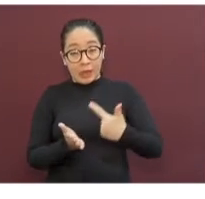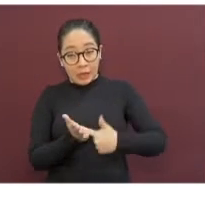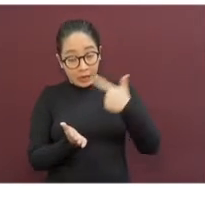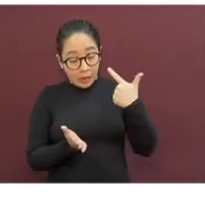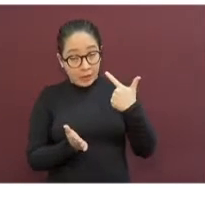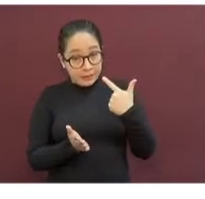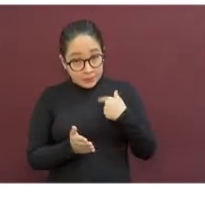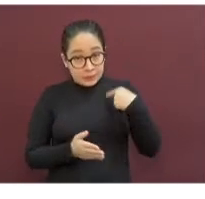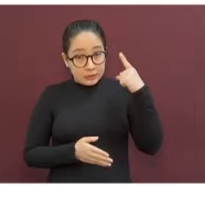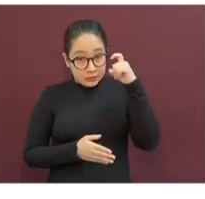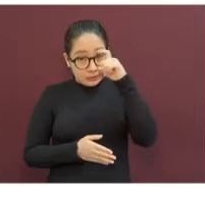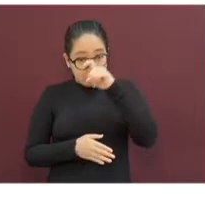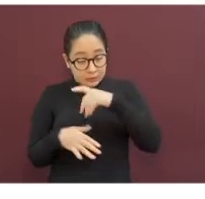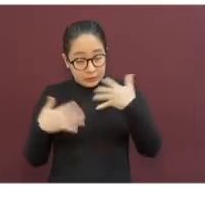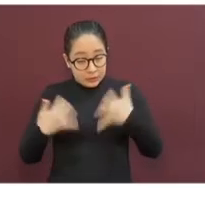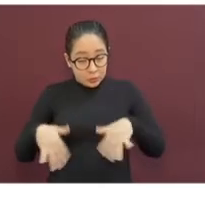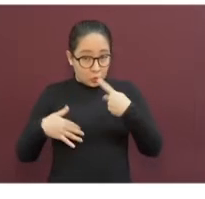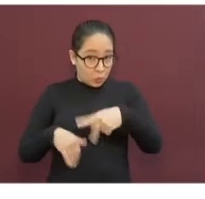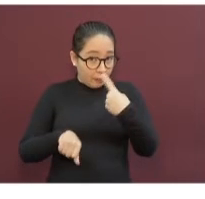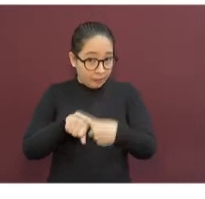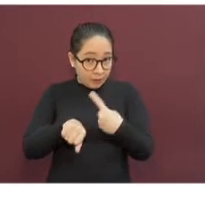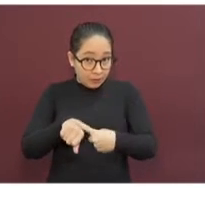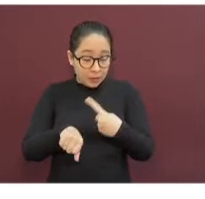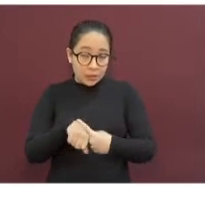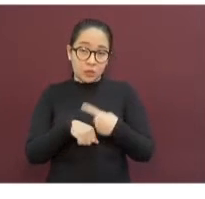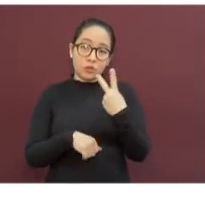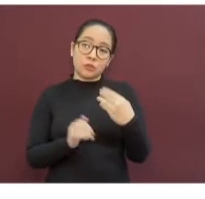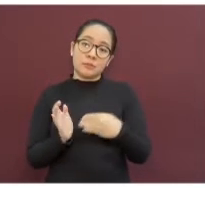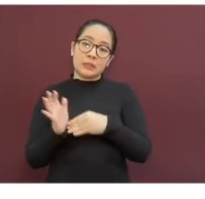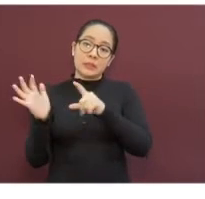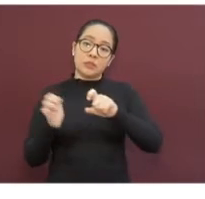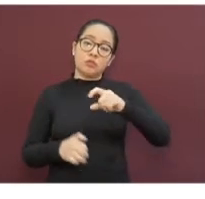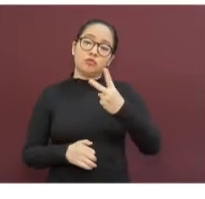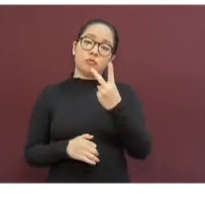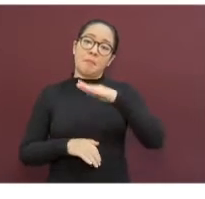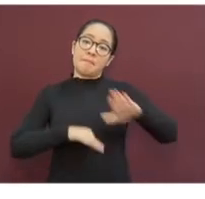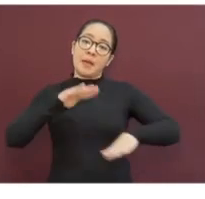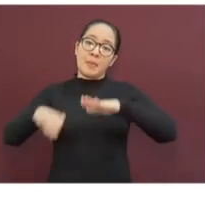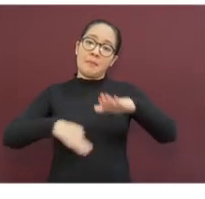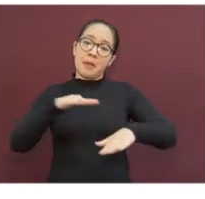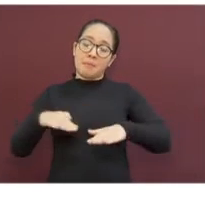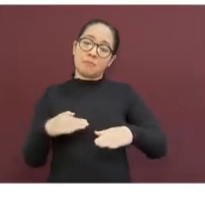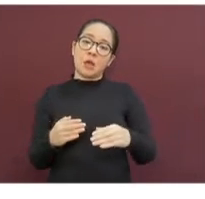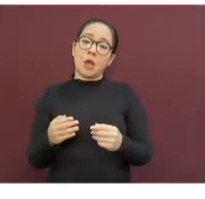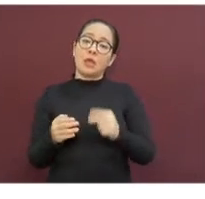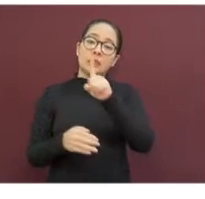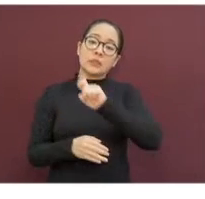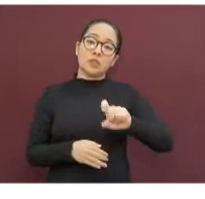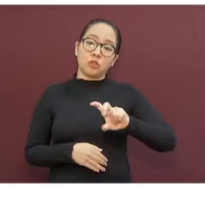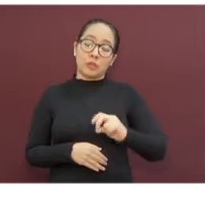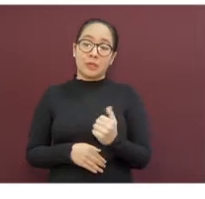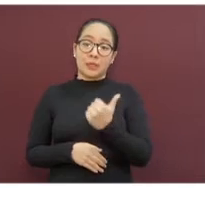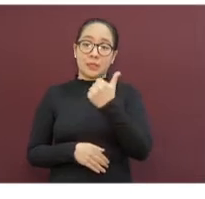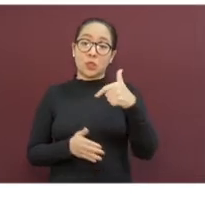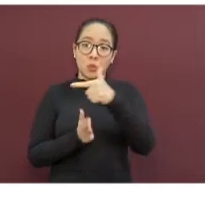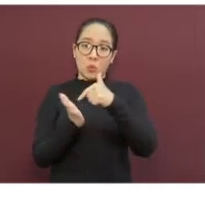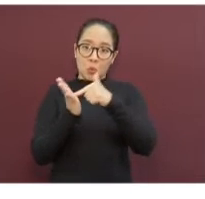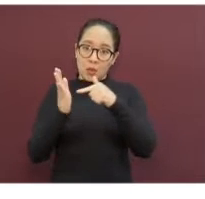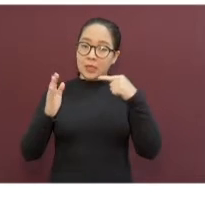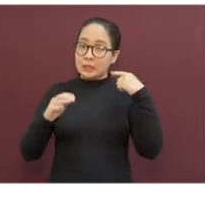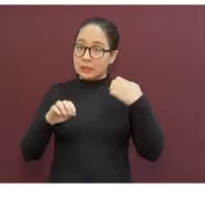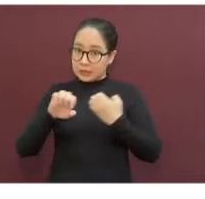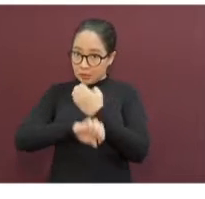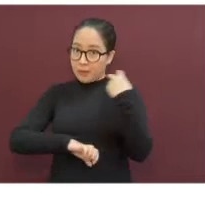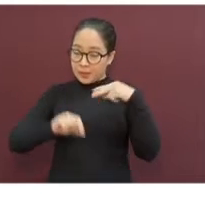complicaciones más severas dos mil 702 han fallecido residentes de 136 municipios del